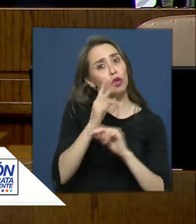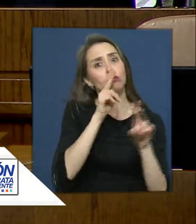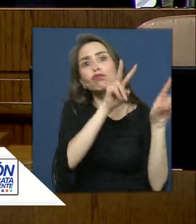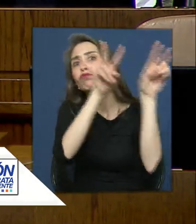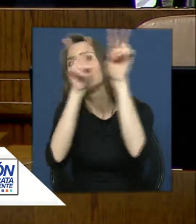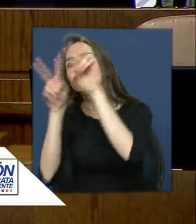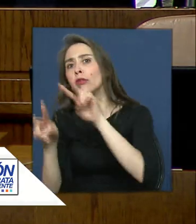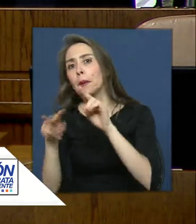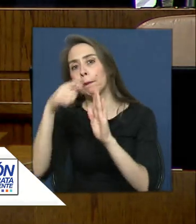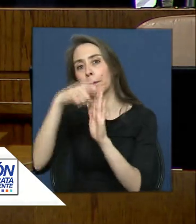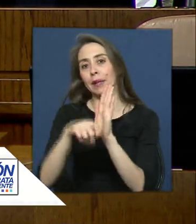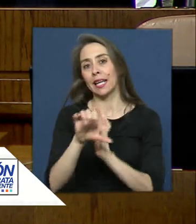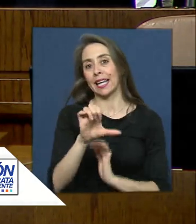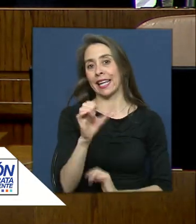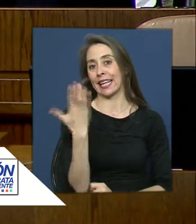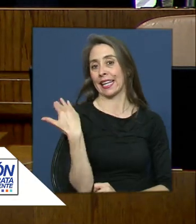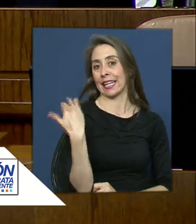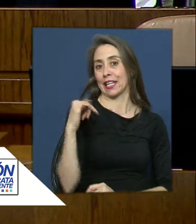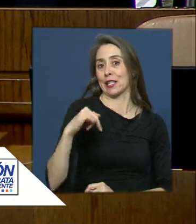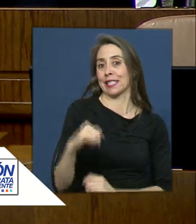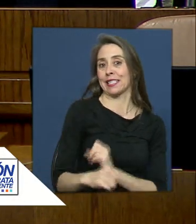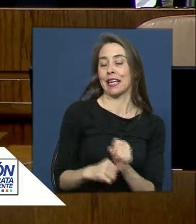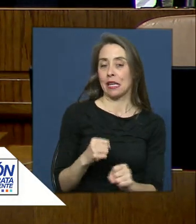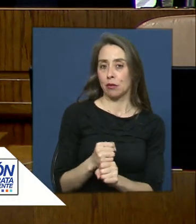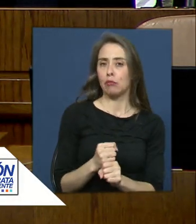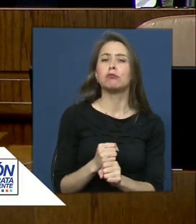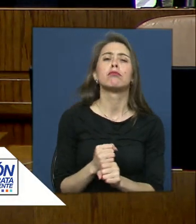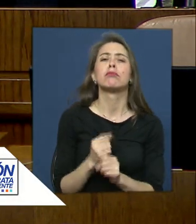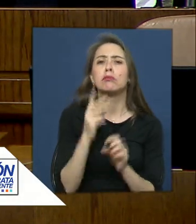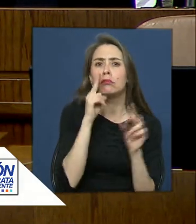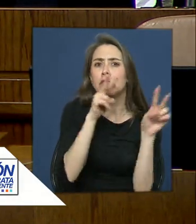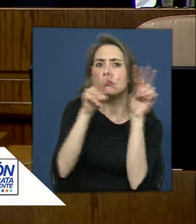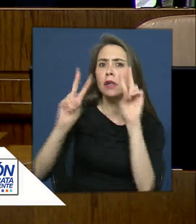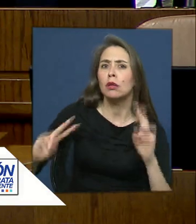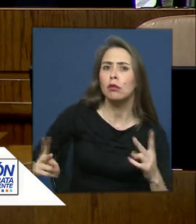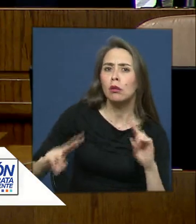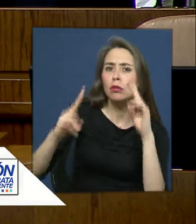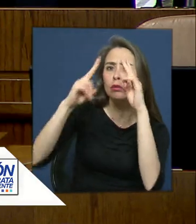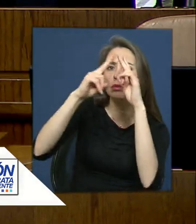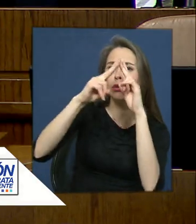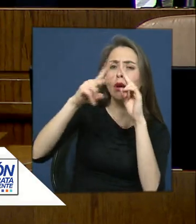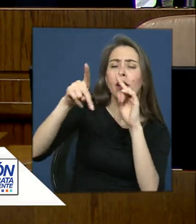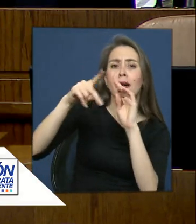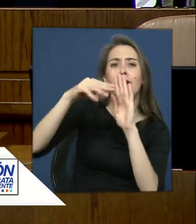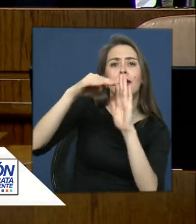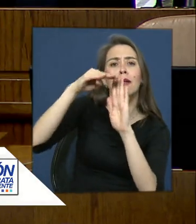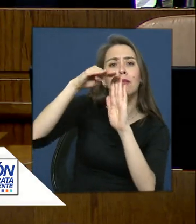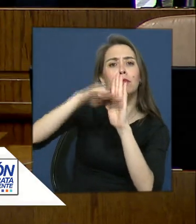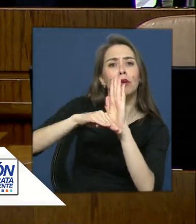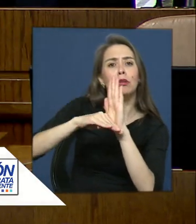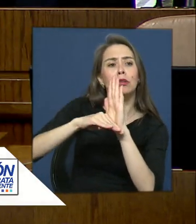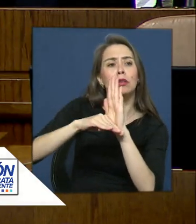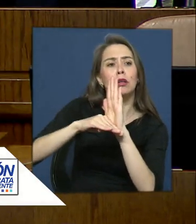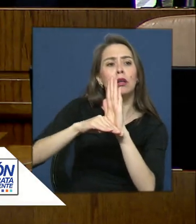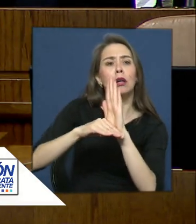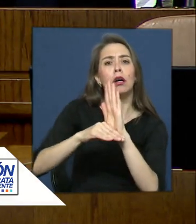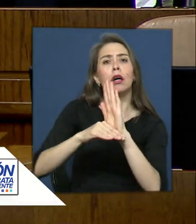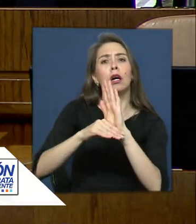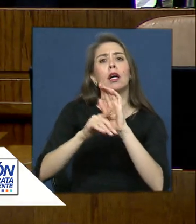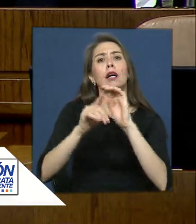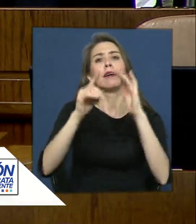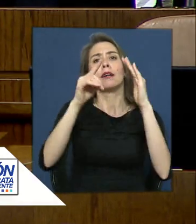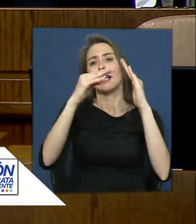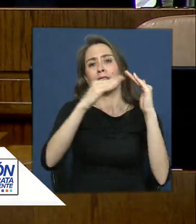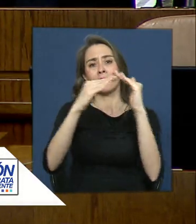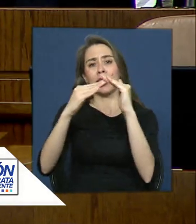mes de enero del presente año, constatamos en obra que este proyecto no contemplaba la conexión a la red de alcantarillado,